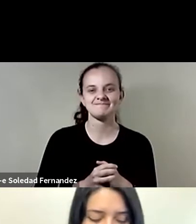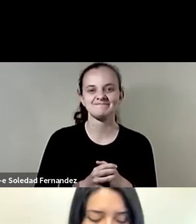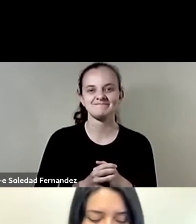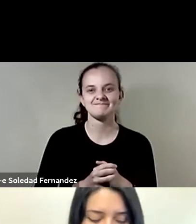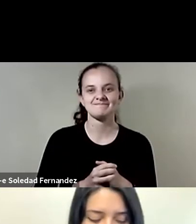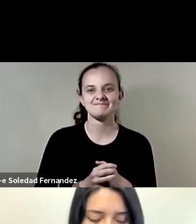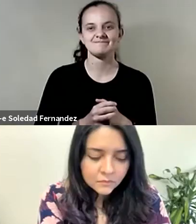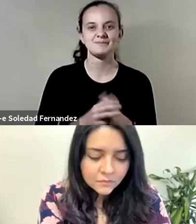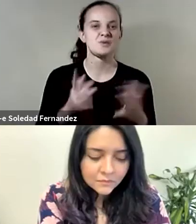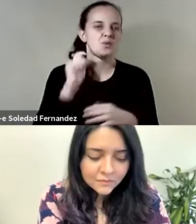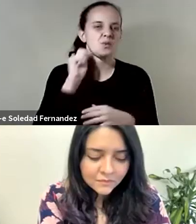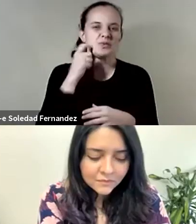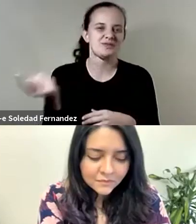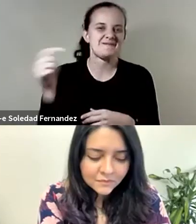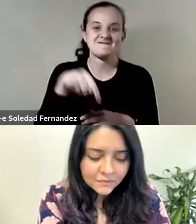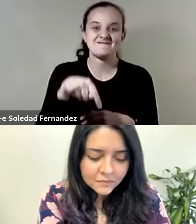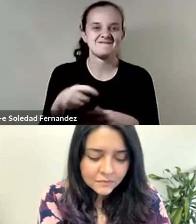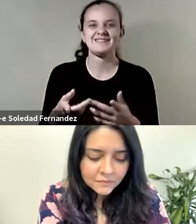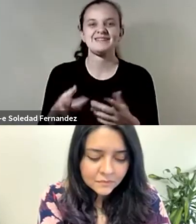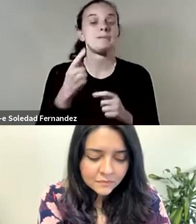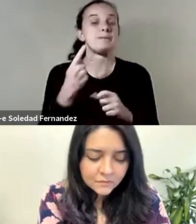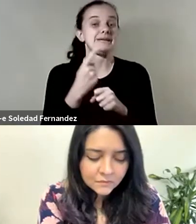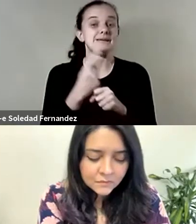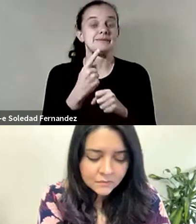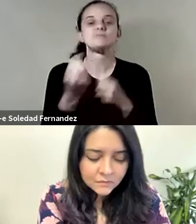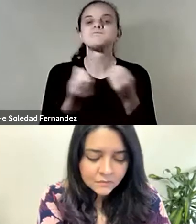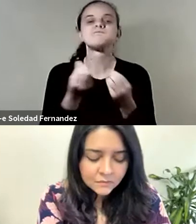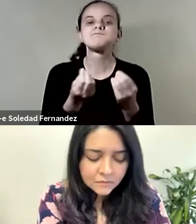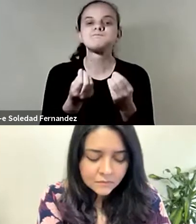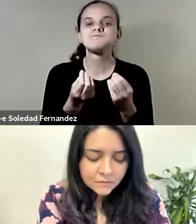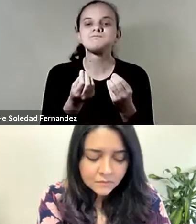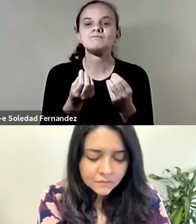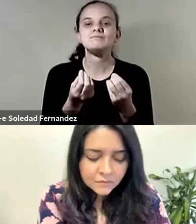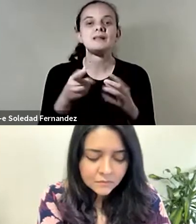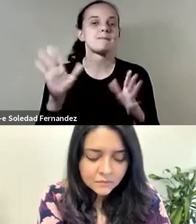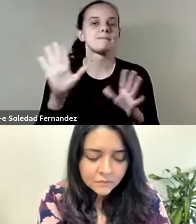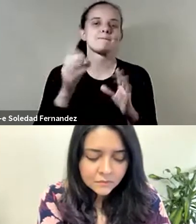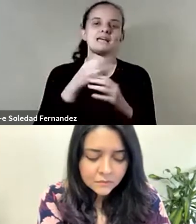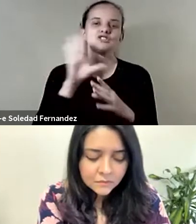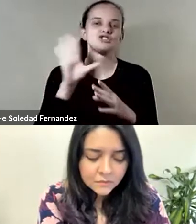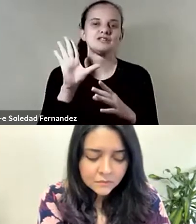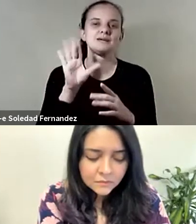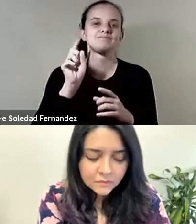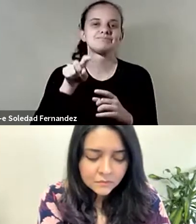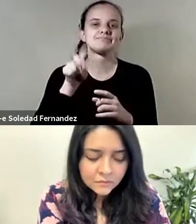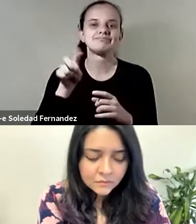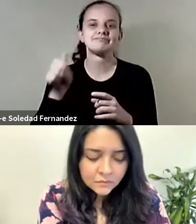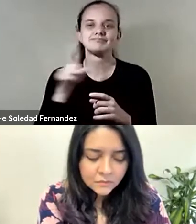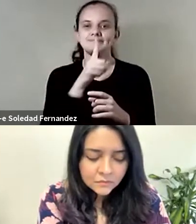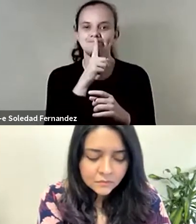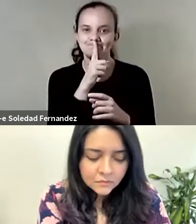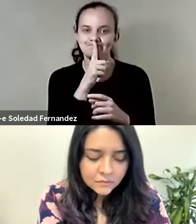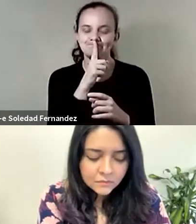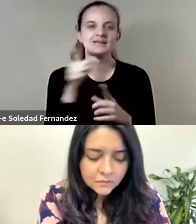Un gusto tenerlos a todos acá. En principio lo que vamos a hacer es, la mayoría va a quedar muteado para que no se escuche